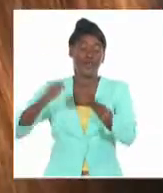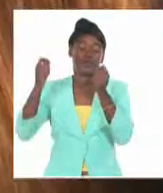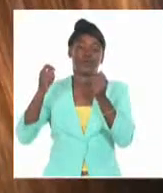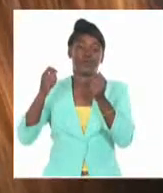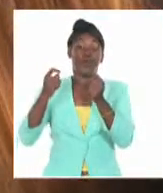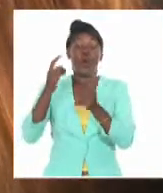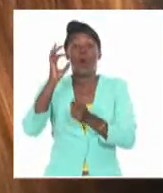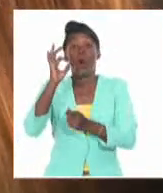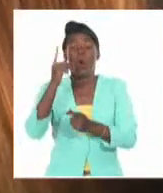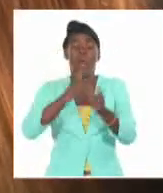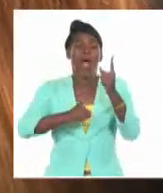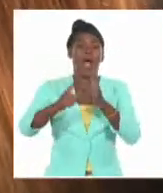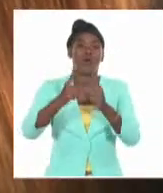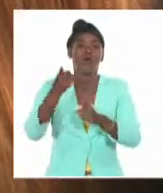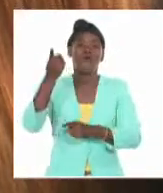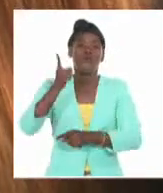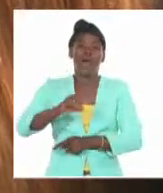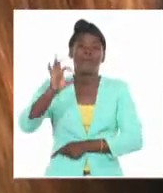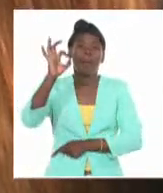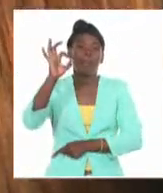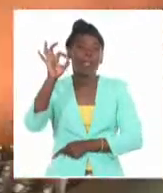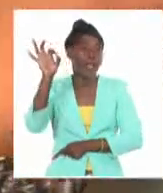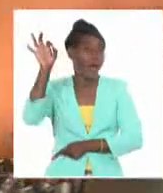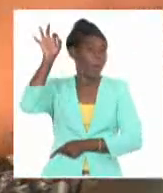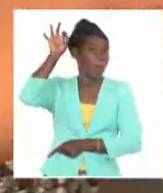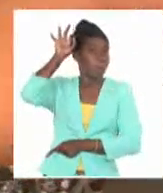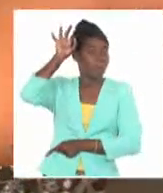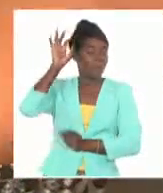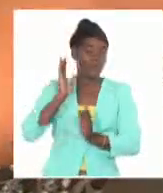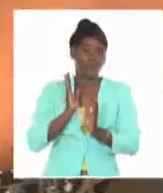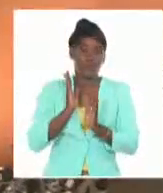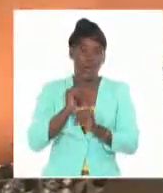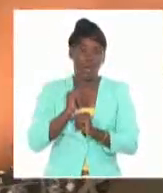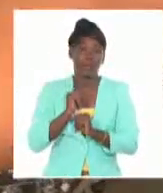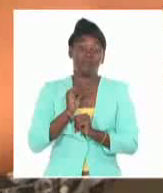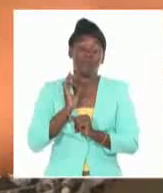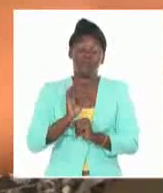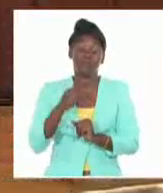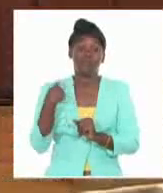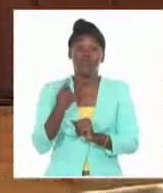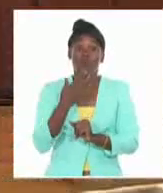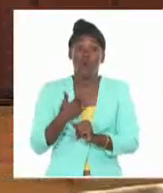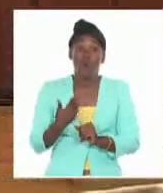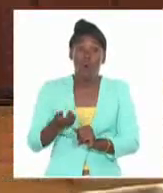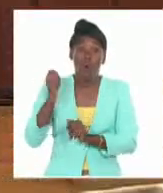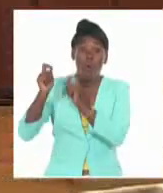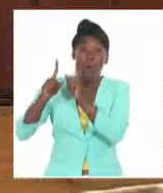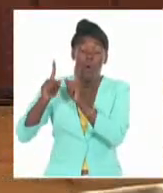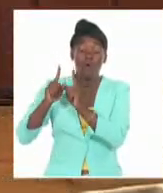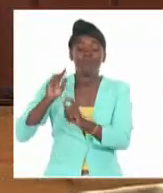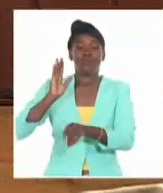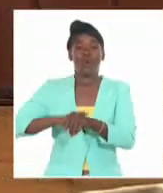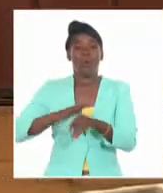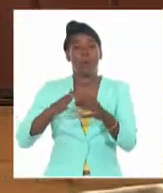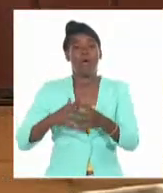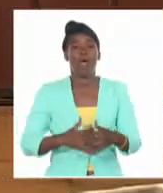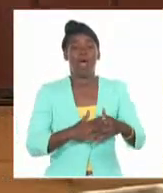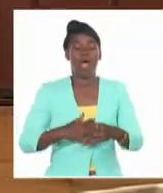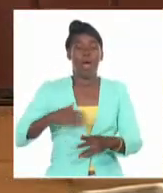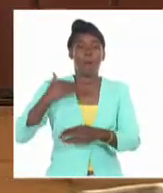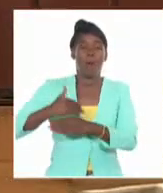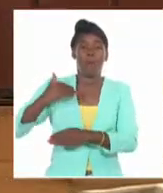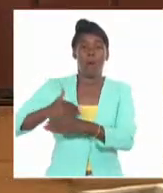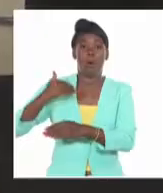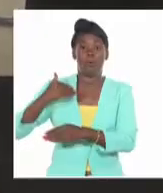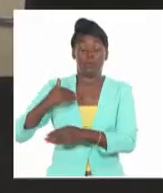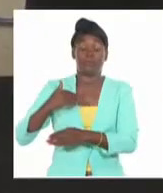batería. Es dificultosa y cara la reposición constante. La vocera del Ministerio de Educación denunció que la persecución de